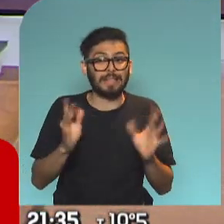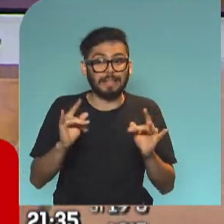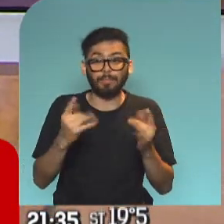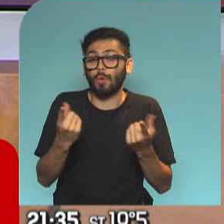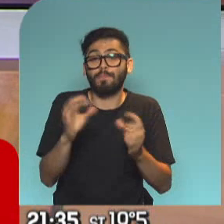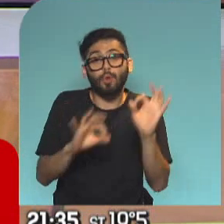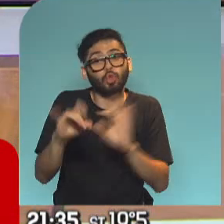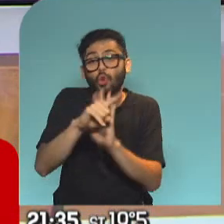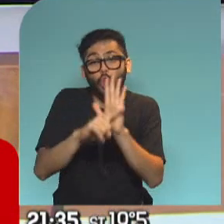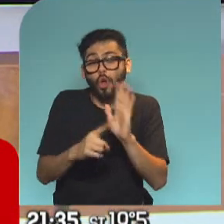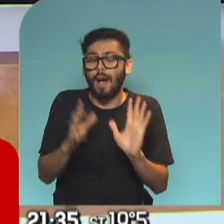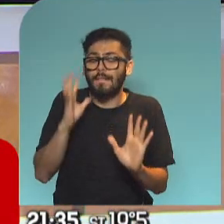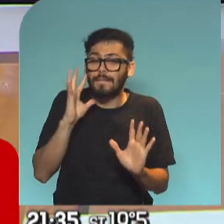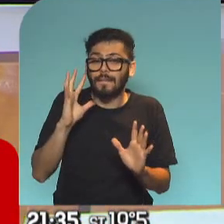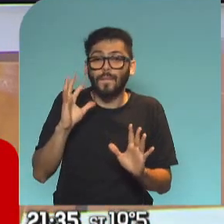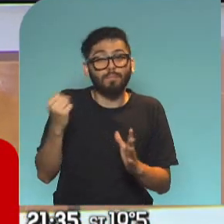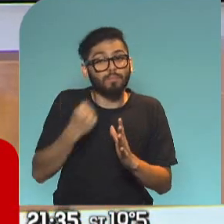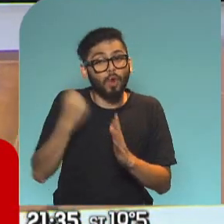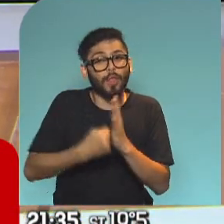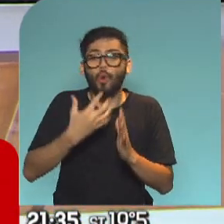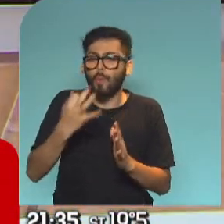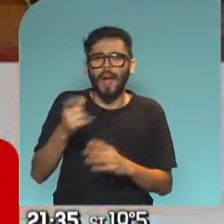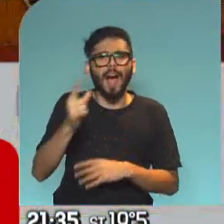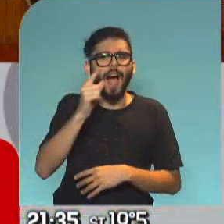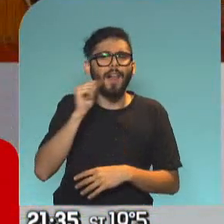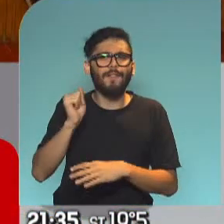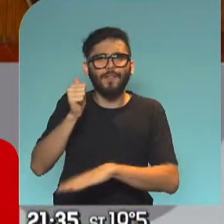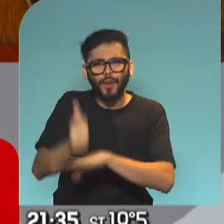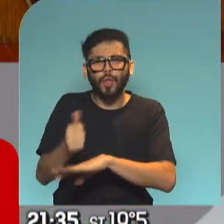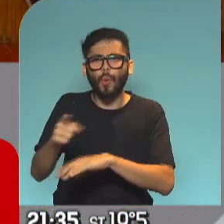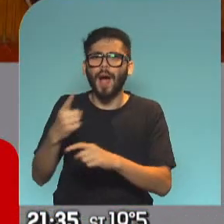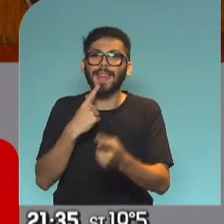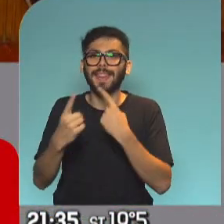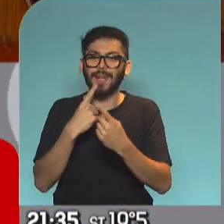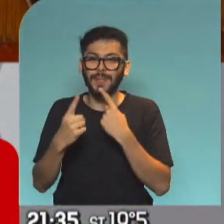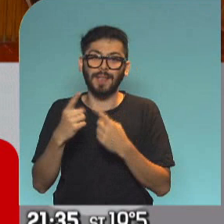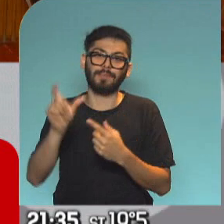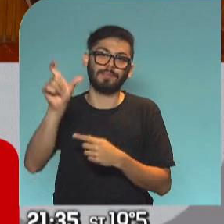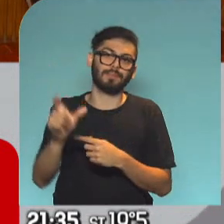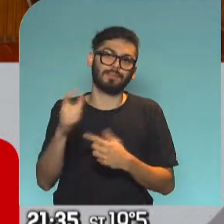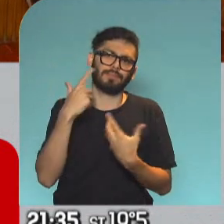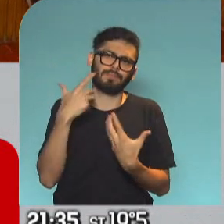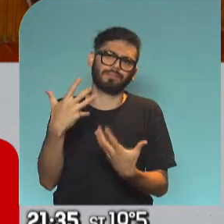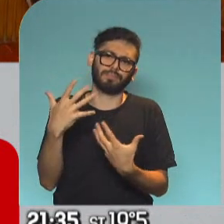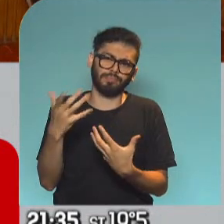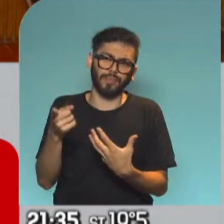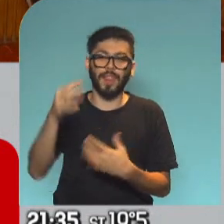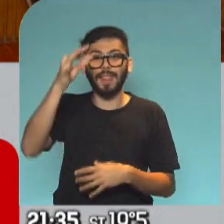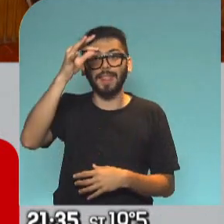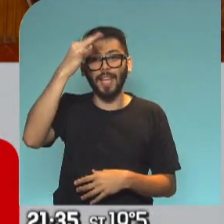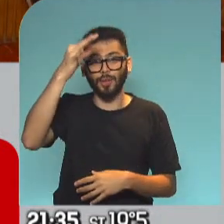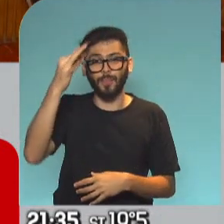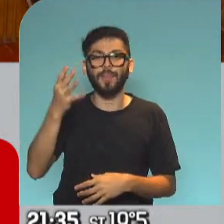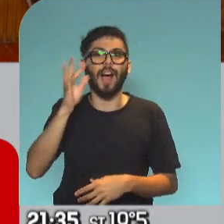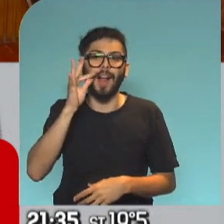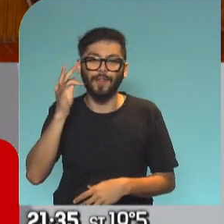requisitos que hay que cumplir, son requisitos que seguramente Alfredo Simón empiece a tratar en esta entrevista, una de las personalidades importantes del teatro de nuestro país.